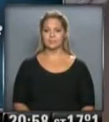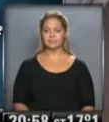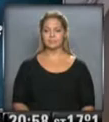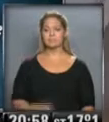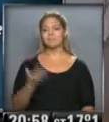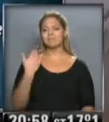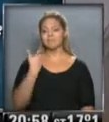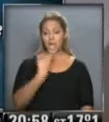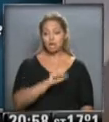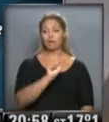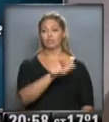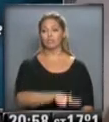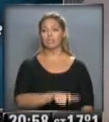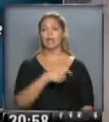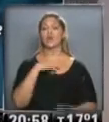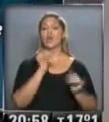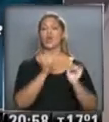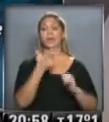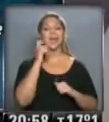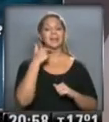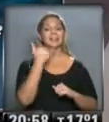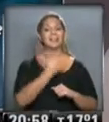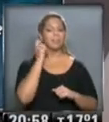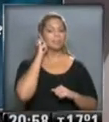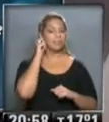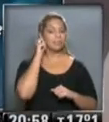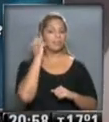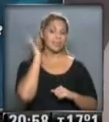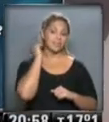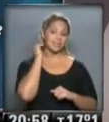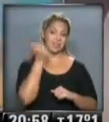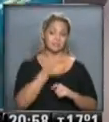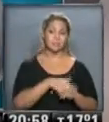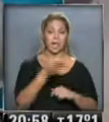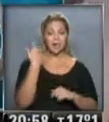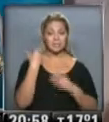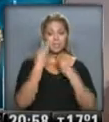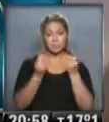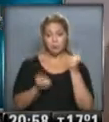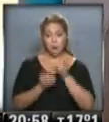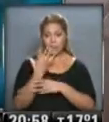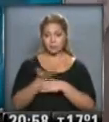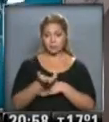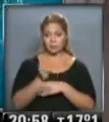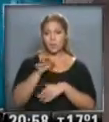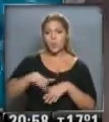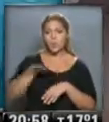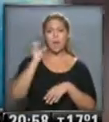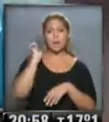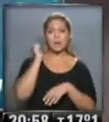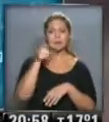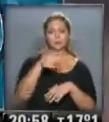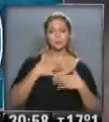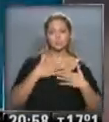Hallaron muerta Ángeles Rawson, tenía 16 años. Había desaparecido ayer en horas de la mañana en Palermo. Su cuerpo